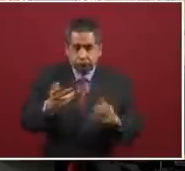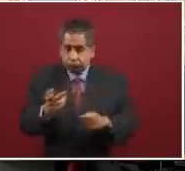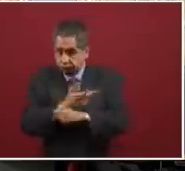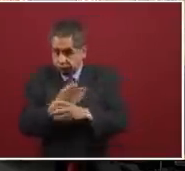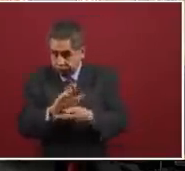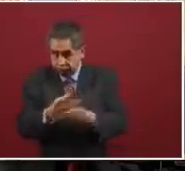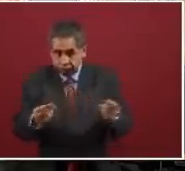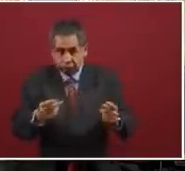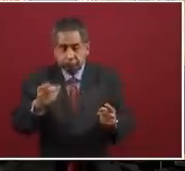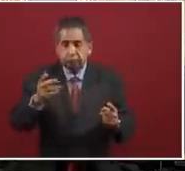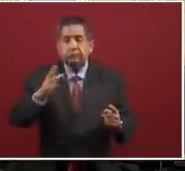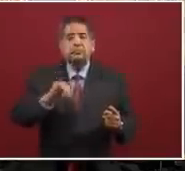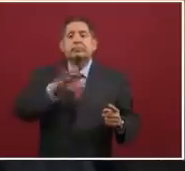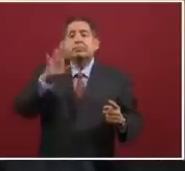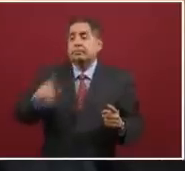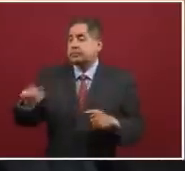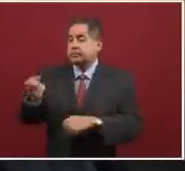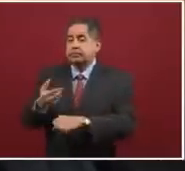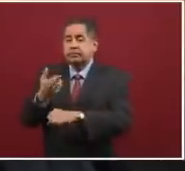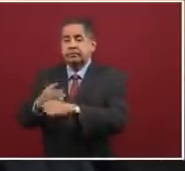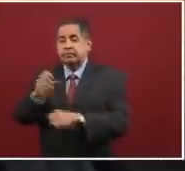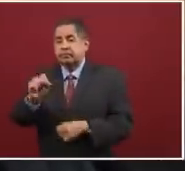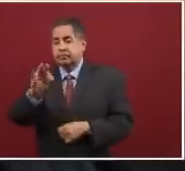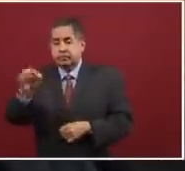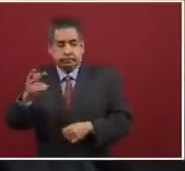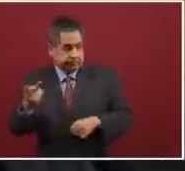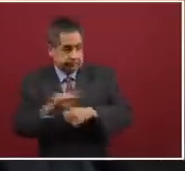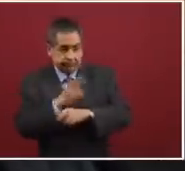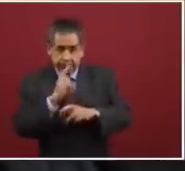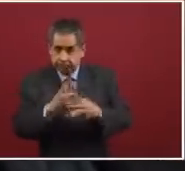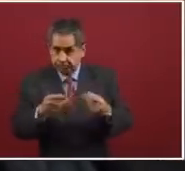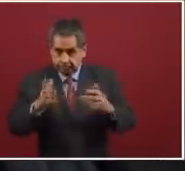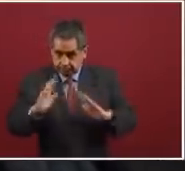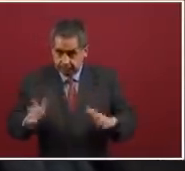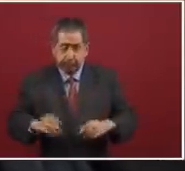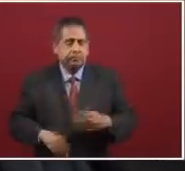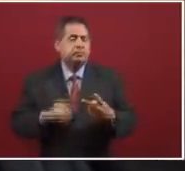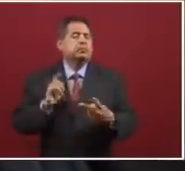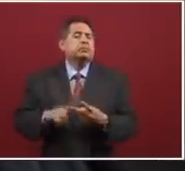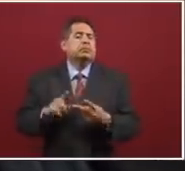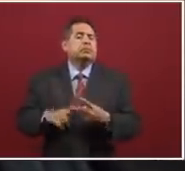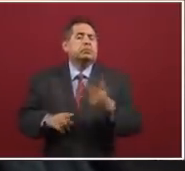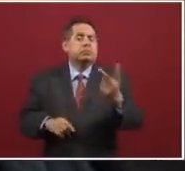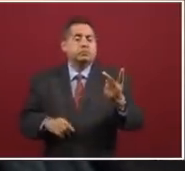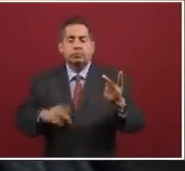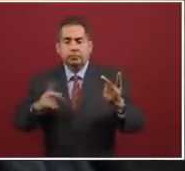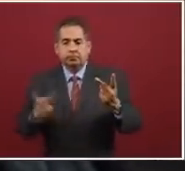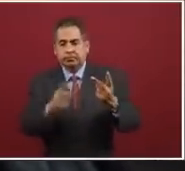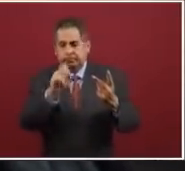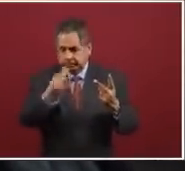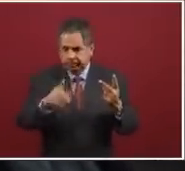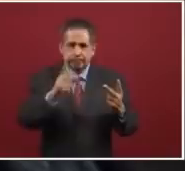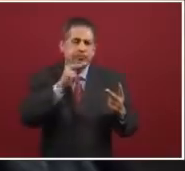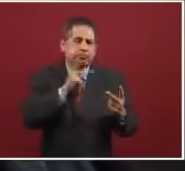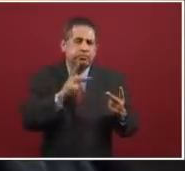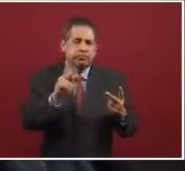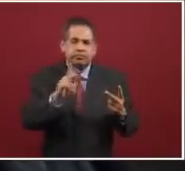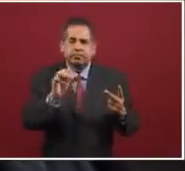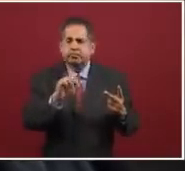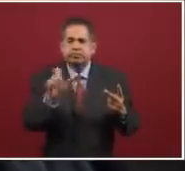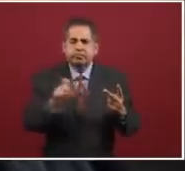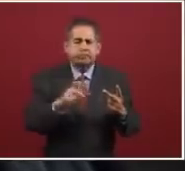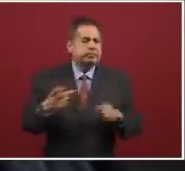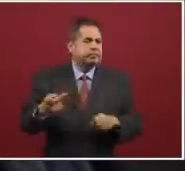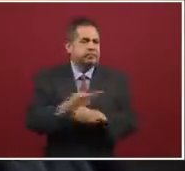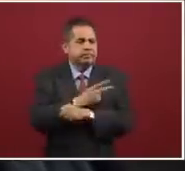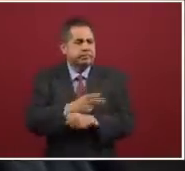caso, que lo iba a revisar la Secretaría de la Función Pública. Y en segundo lugar, también sobre Petróleos Mexicanos, ¿qué ha pasado con